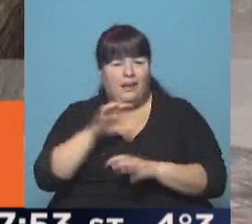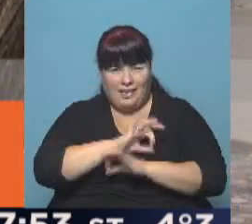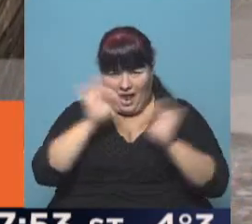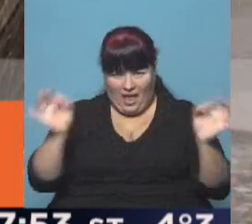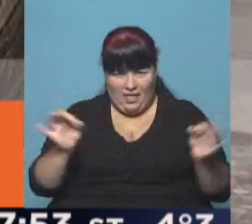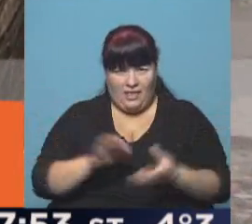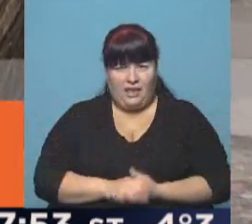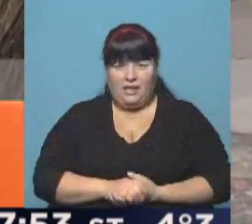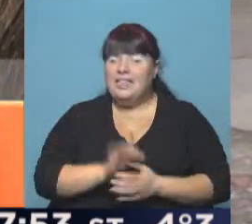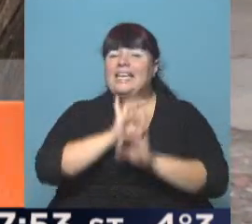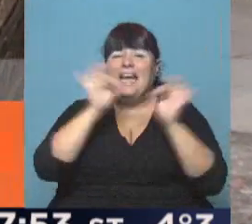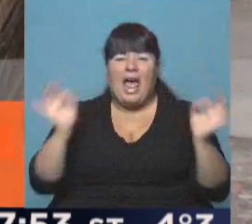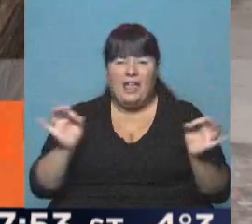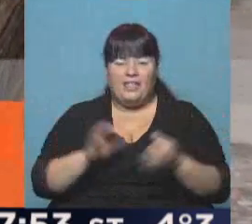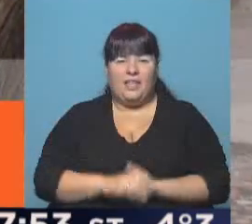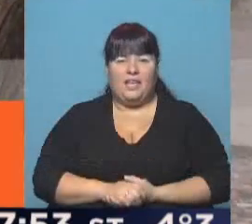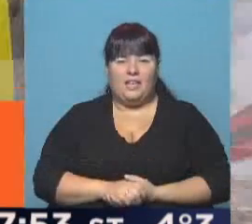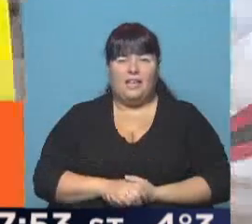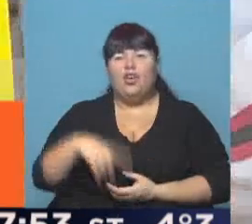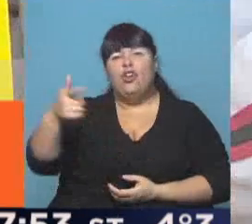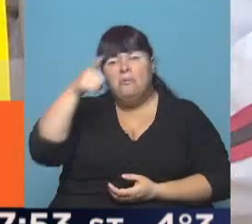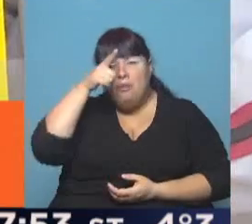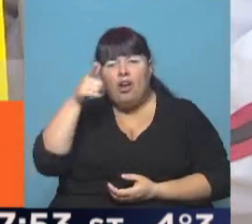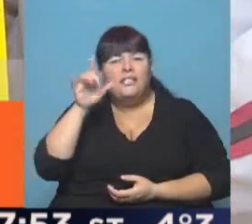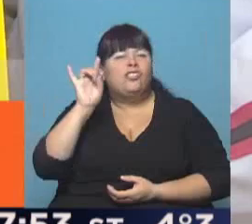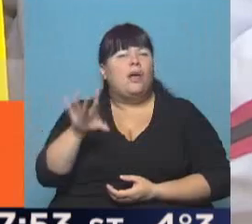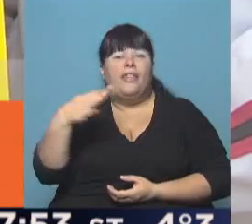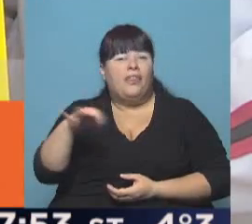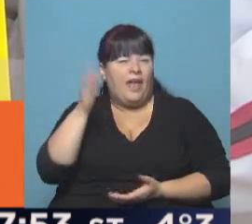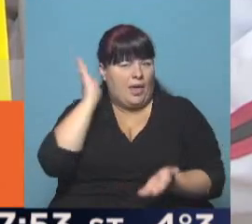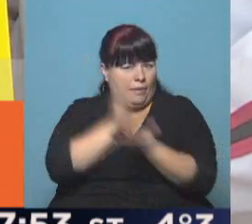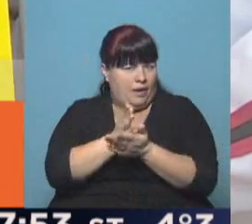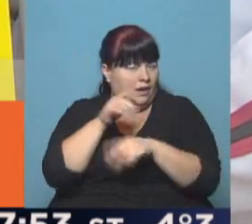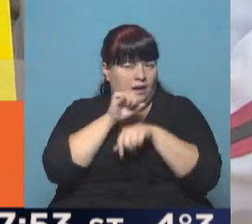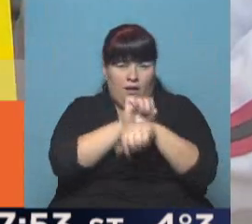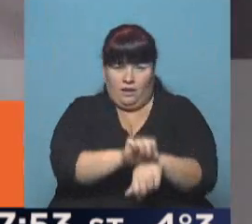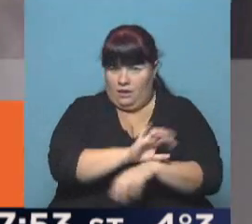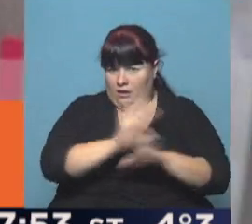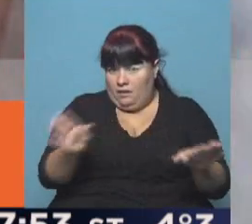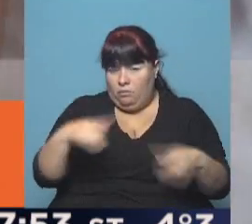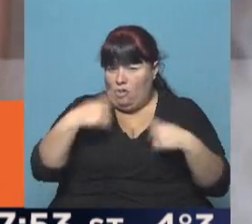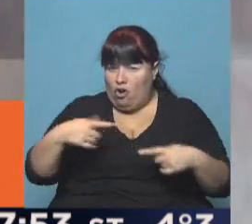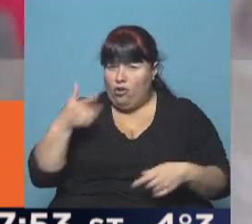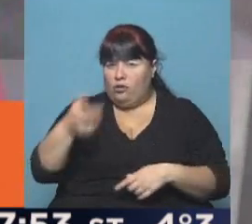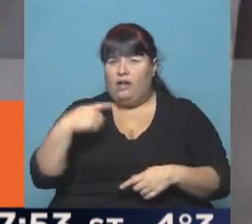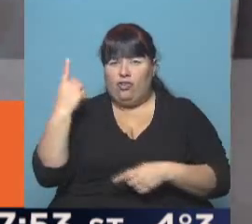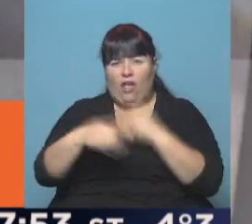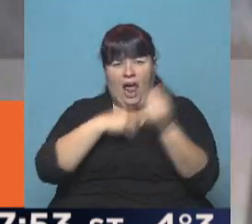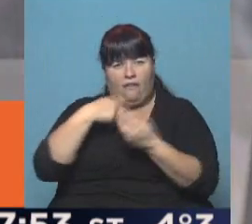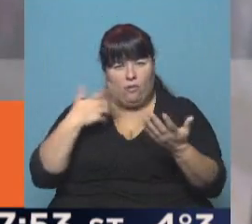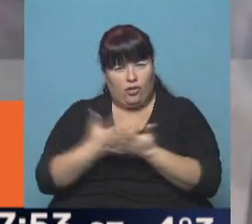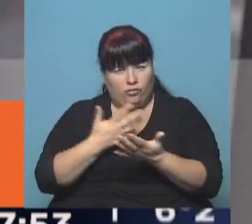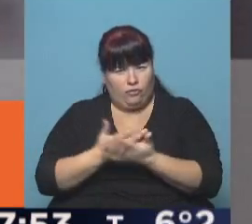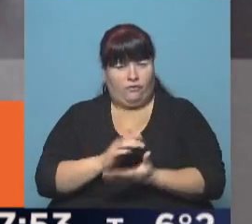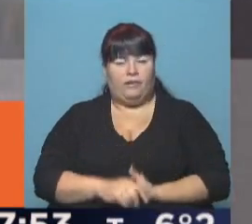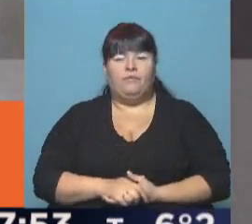Nadie. Nadie. El policía lo mínimo que tiene que hacer es pagar y entregarse por todo lo que le hizo a toda la familia.